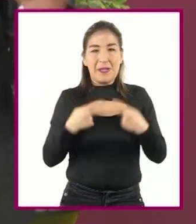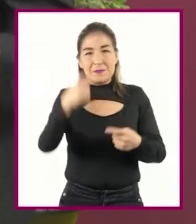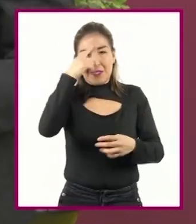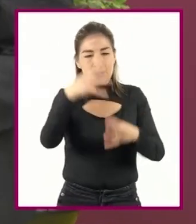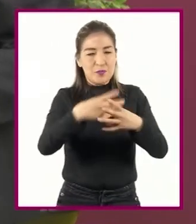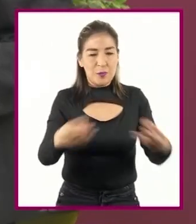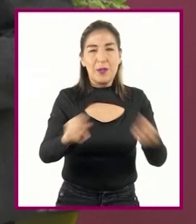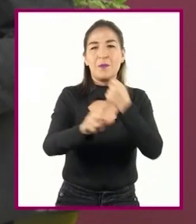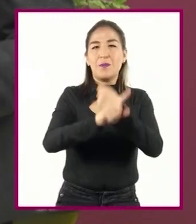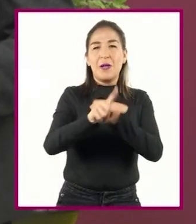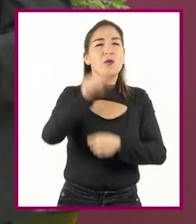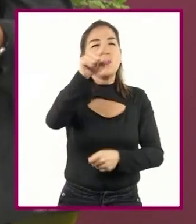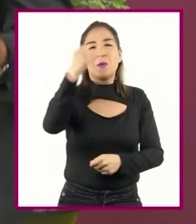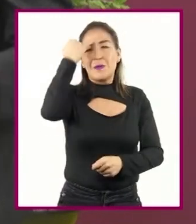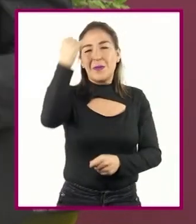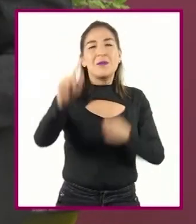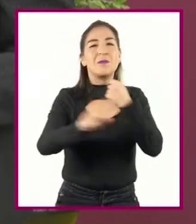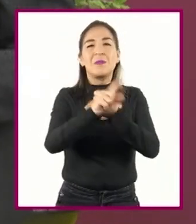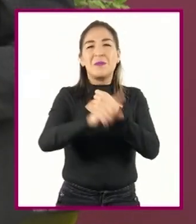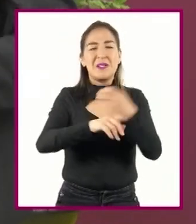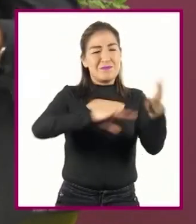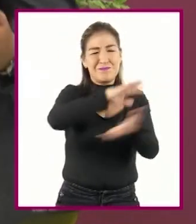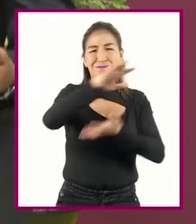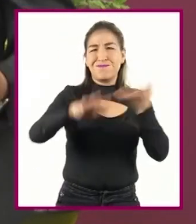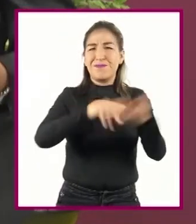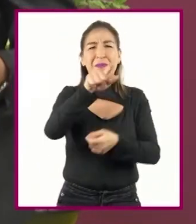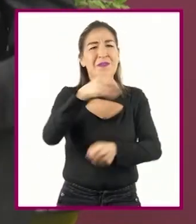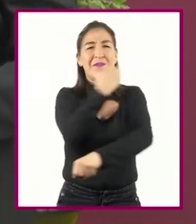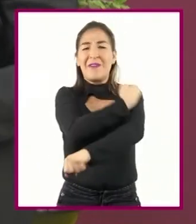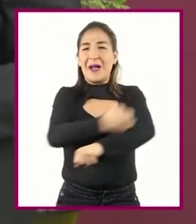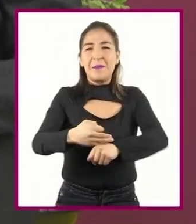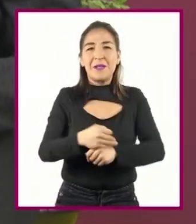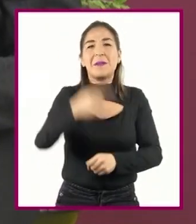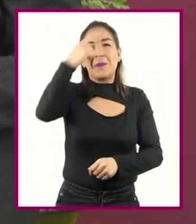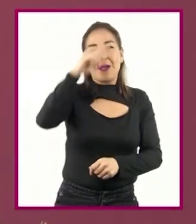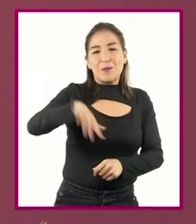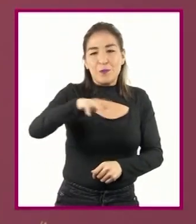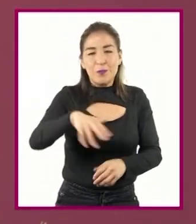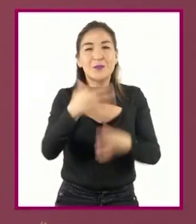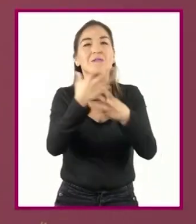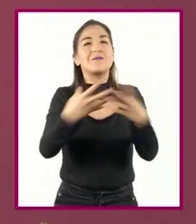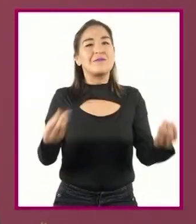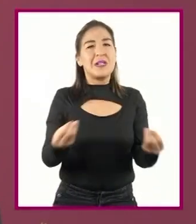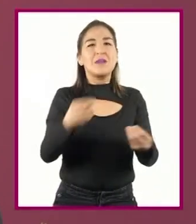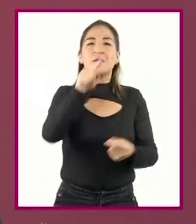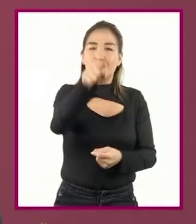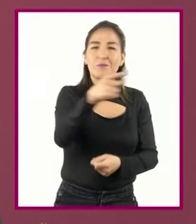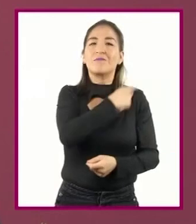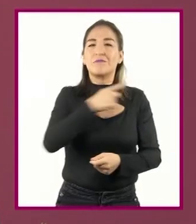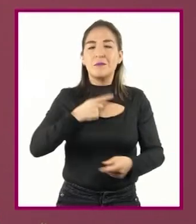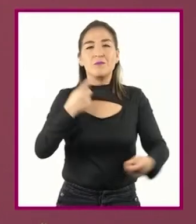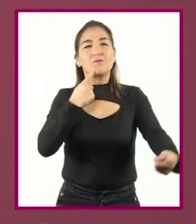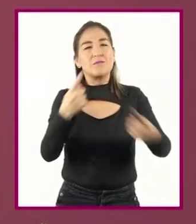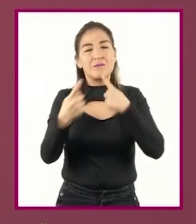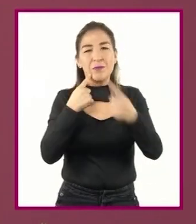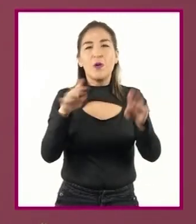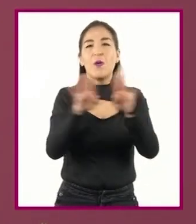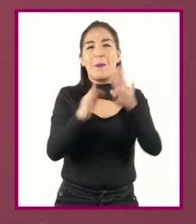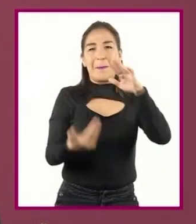Imaginen que han tenido un conflicto en la familia y están buscando su solución. Organicen una mesa de